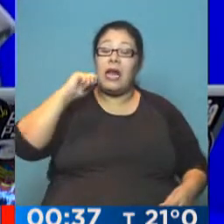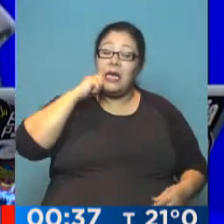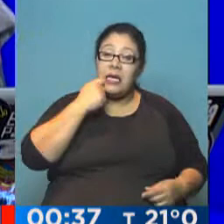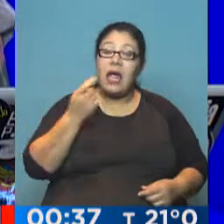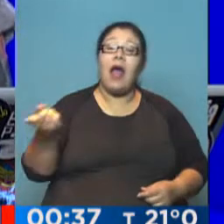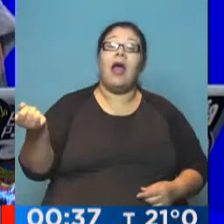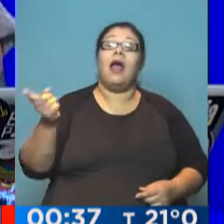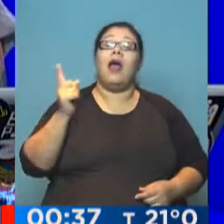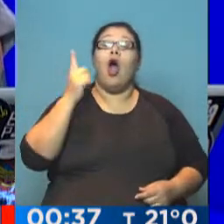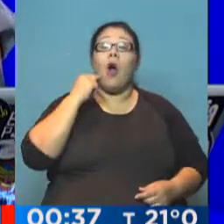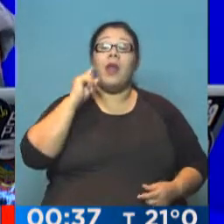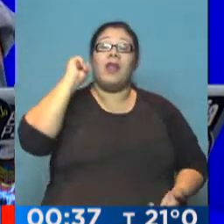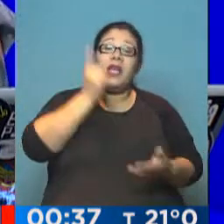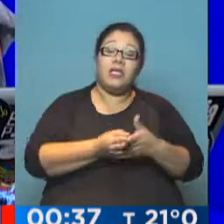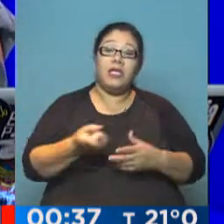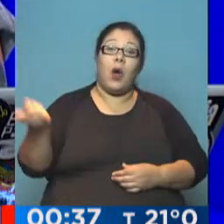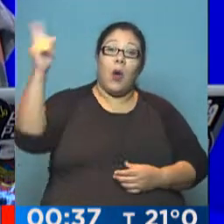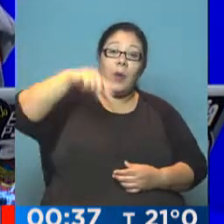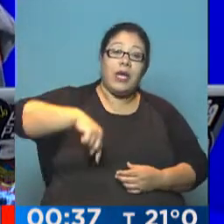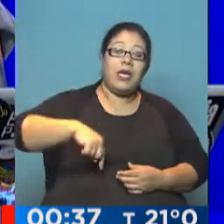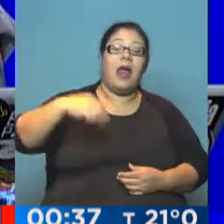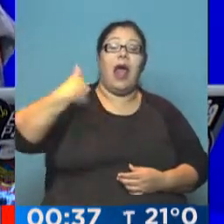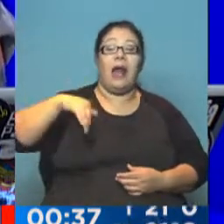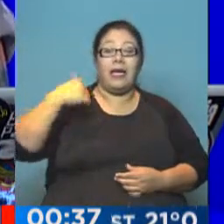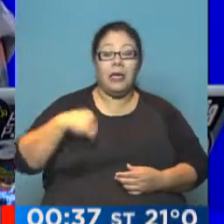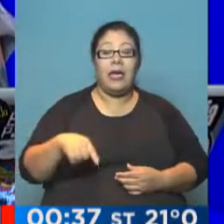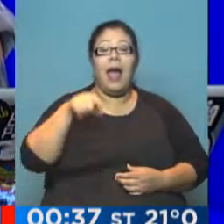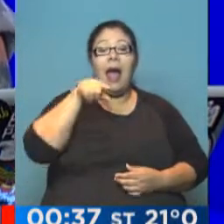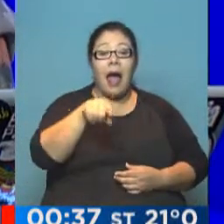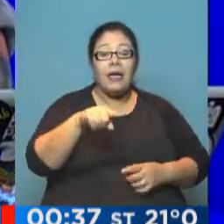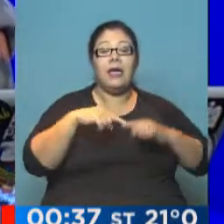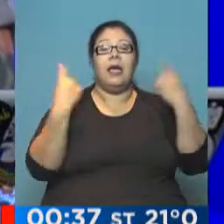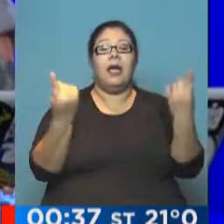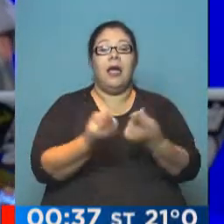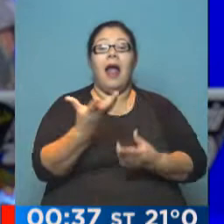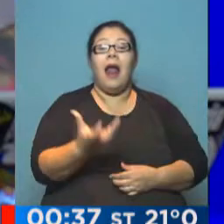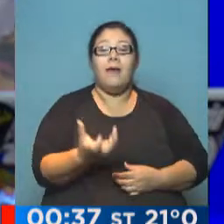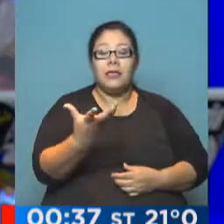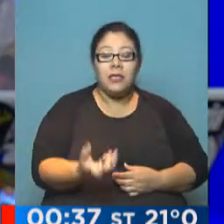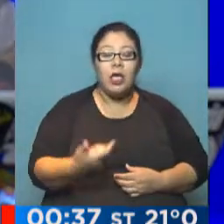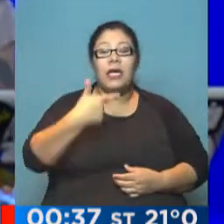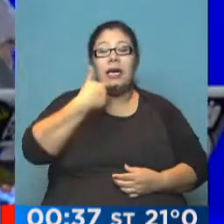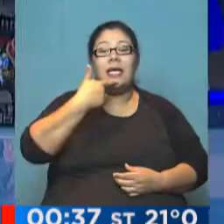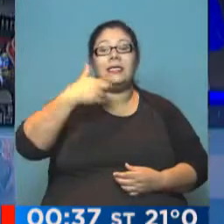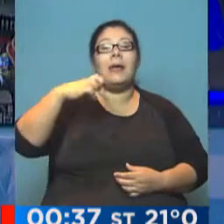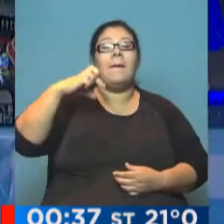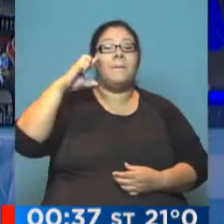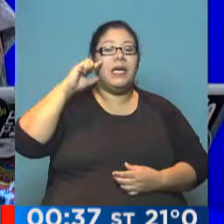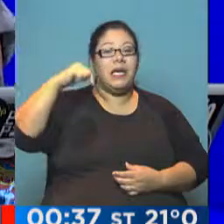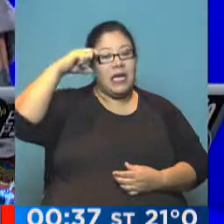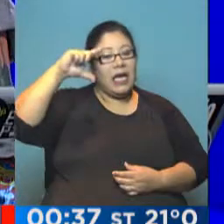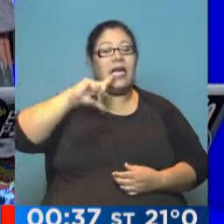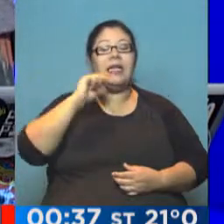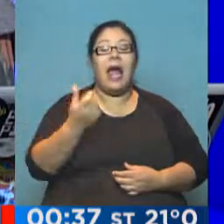la Argentina y grabó en el estudio Luis Alberto Spinetta. Grabó lo que será su nuevo disco. Todavía no se sabe quiénes serán los cantantes,